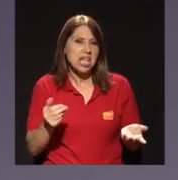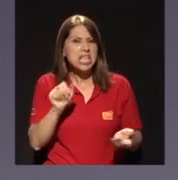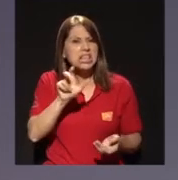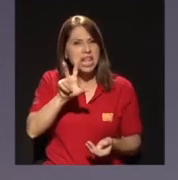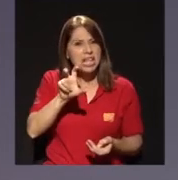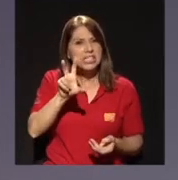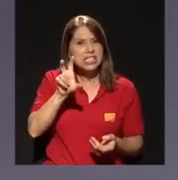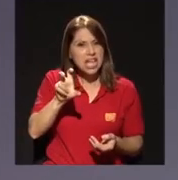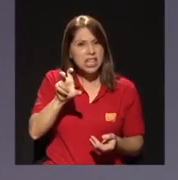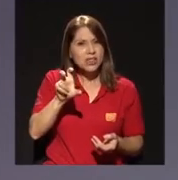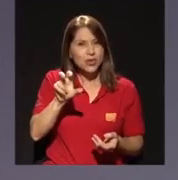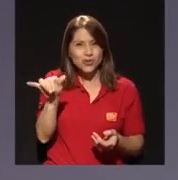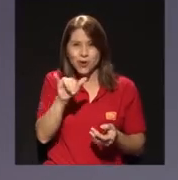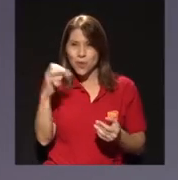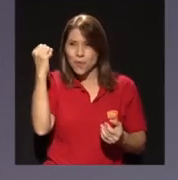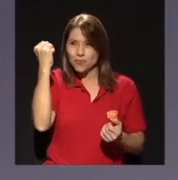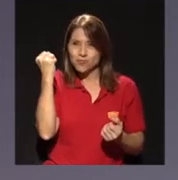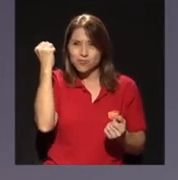300, podría ser